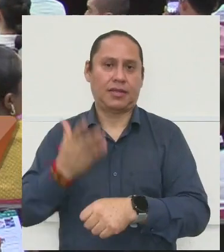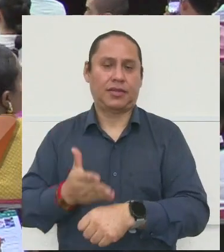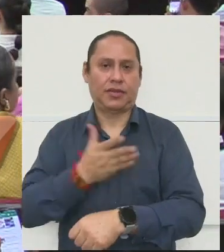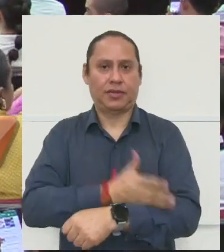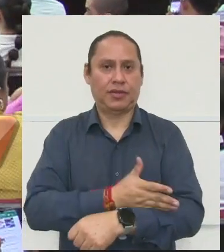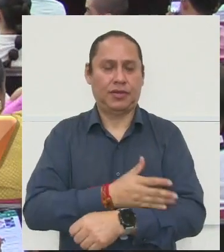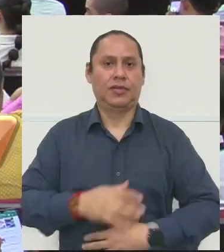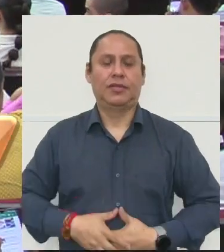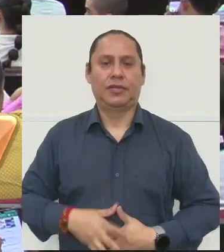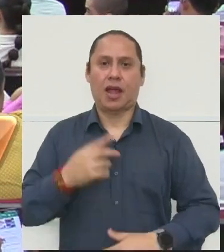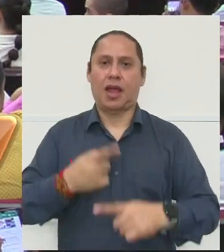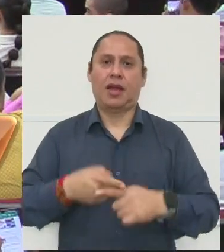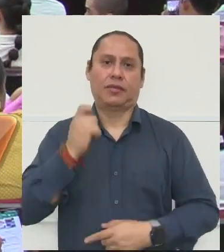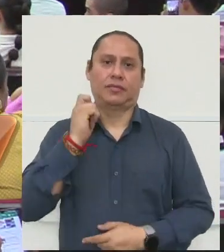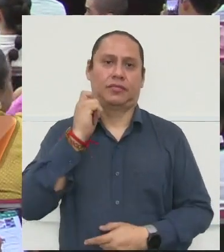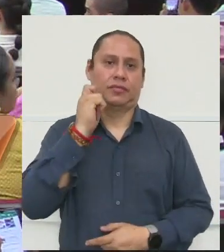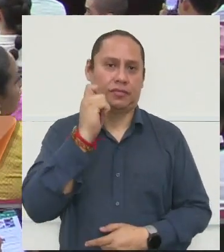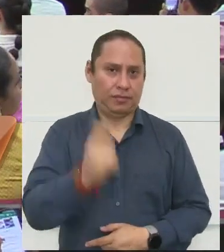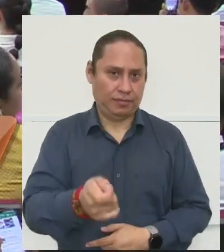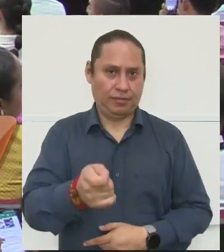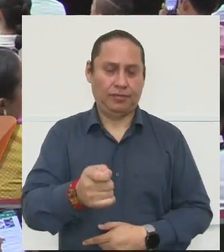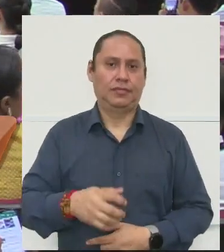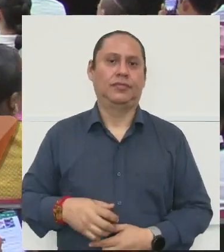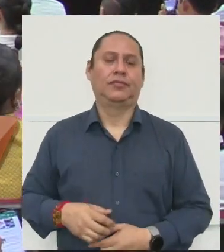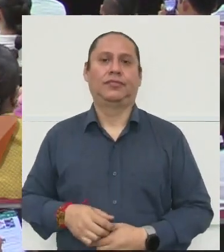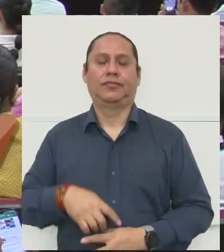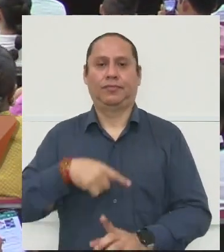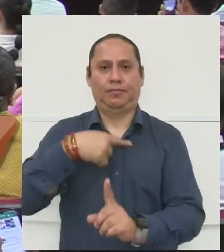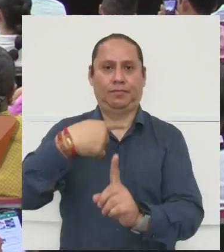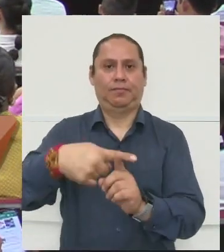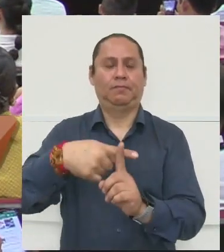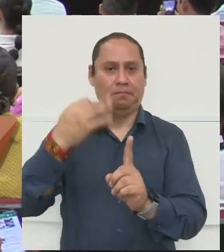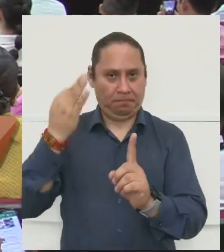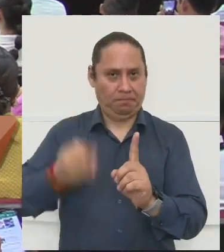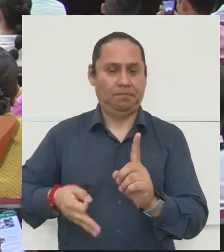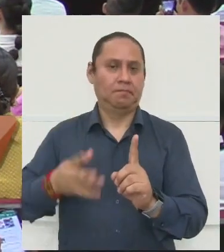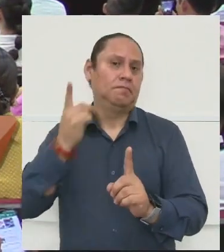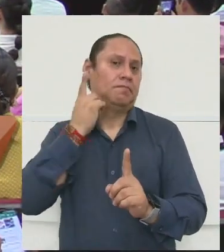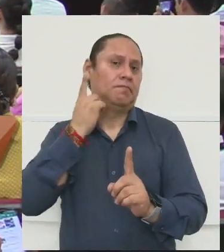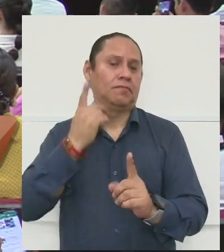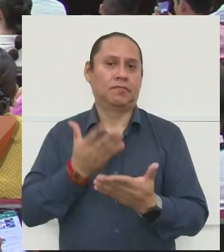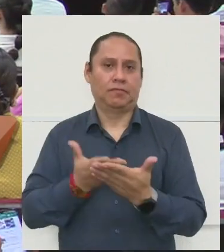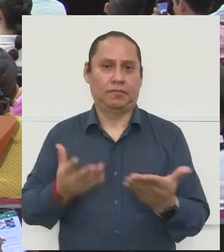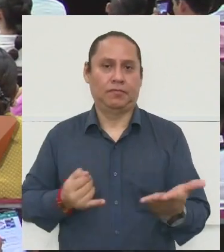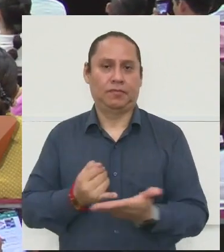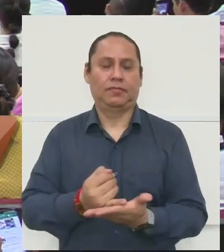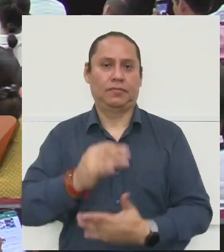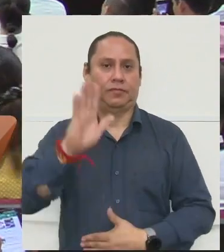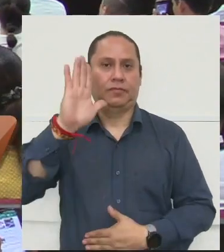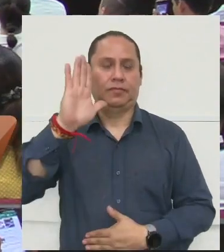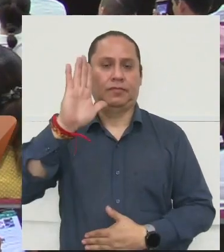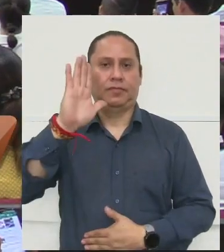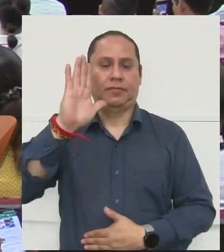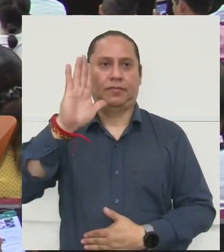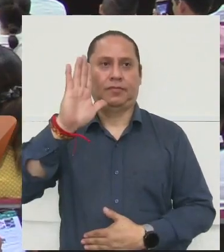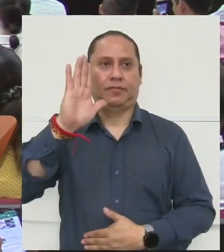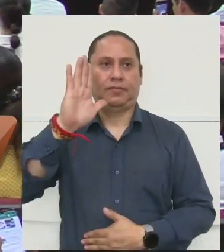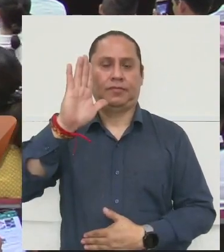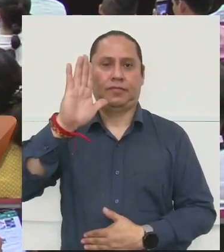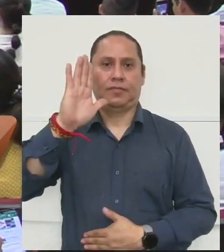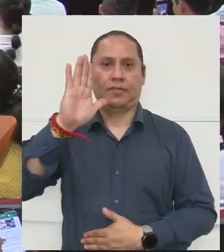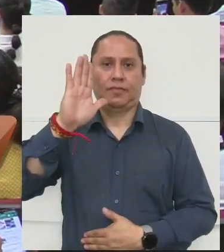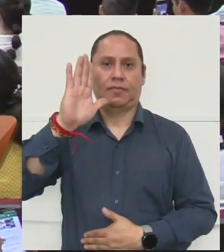anterior las legisladoras y los legisladores que estén por la afirmativa sírvanse manifestarlo levantando